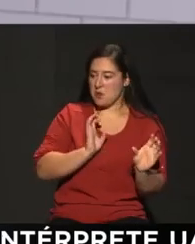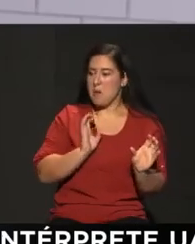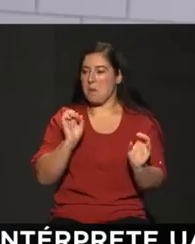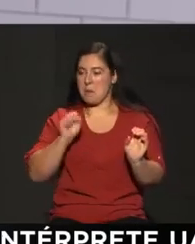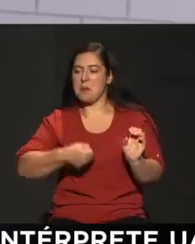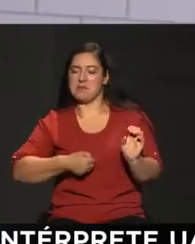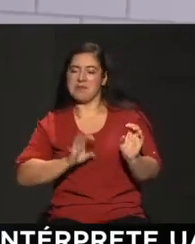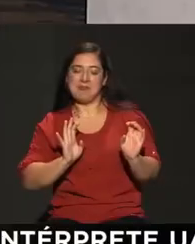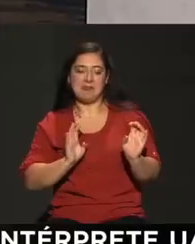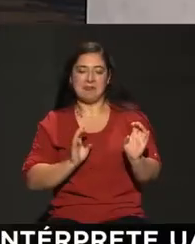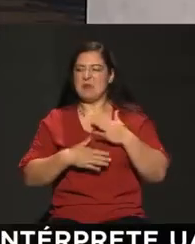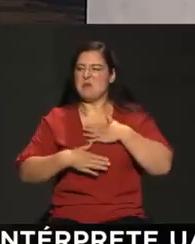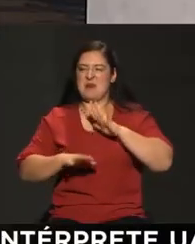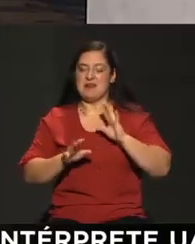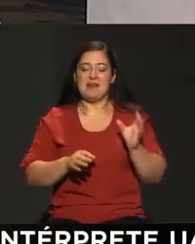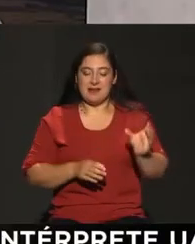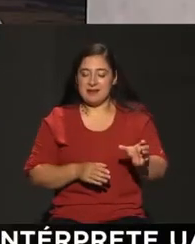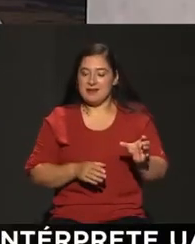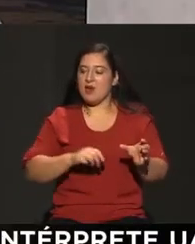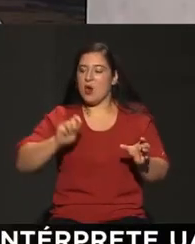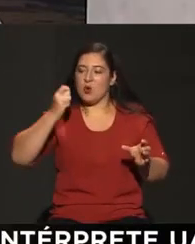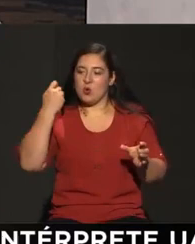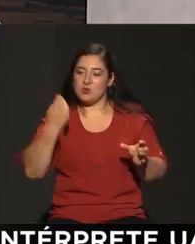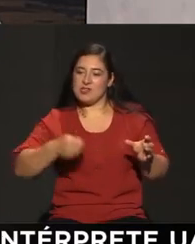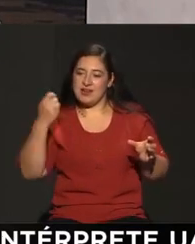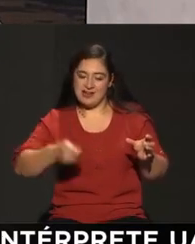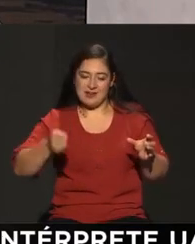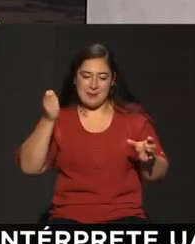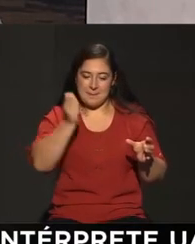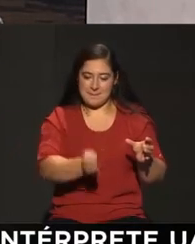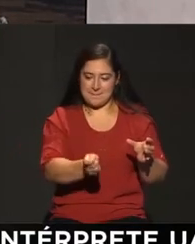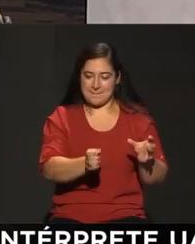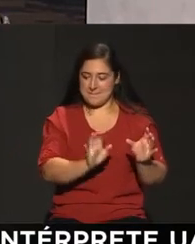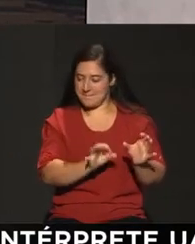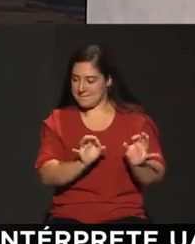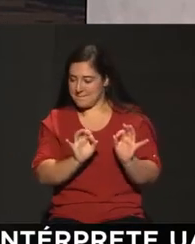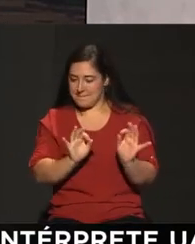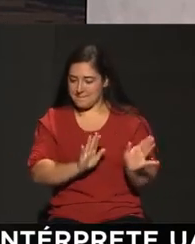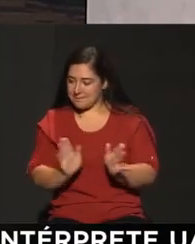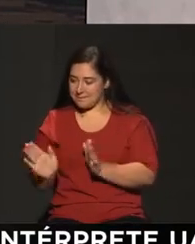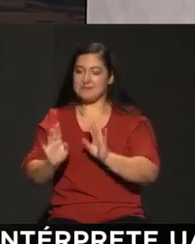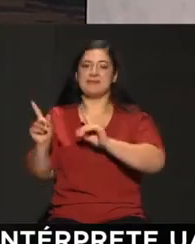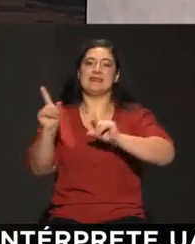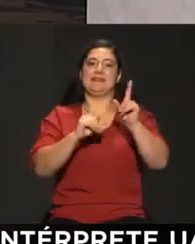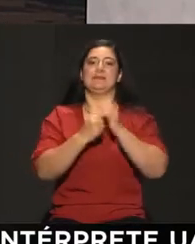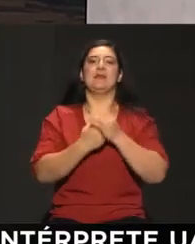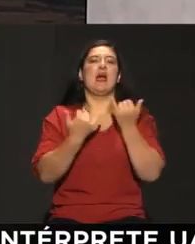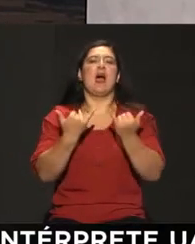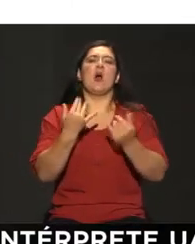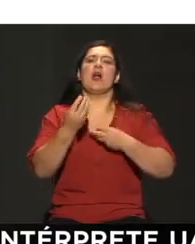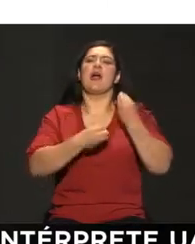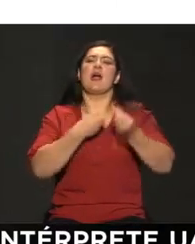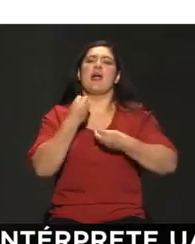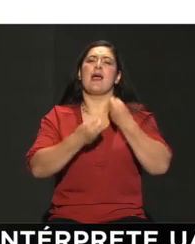ser una lata, sí, de lo que sea. Y la cuchara sí pegada. Listo. Listo. Entonces, ¿qué es lo que vamos a hacer? Tú